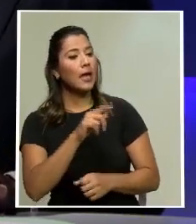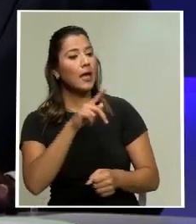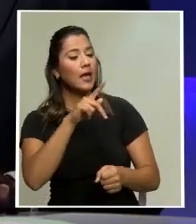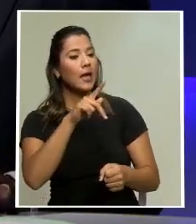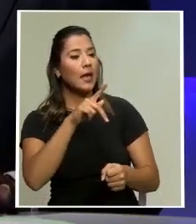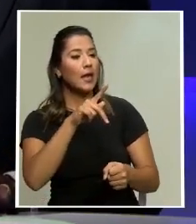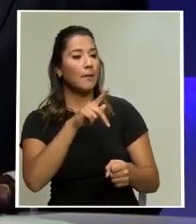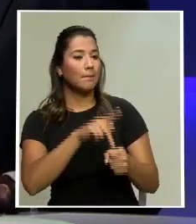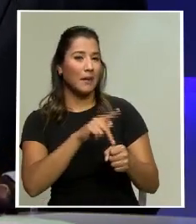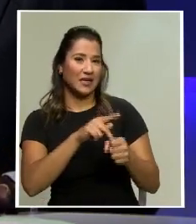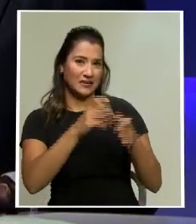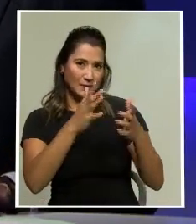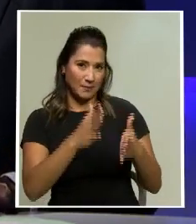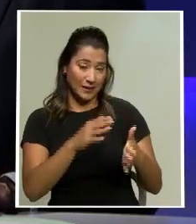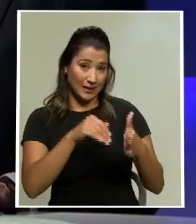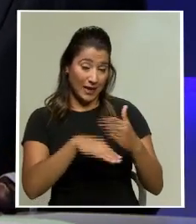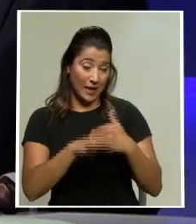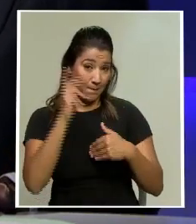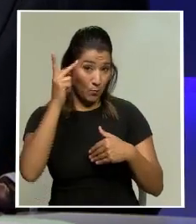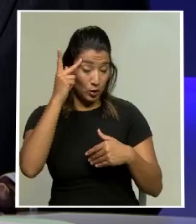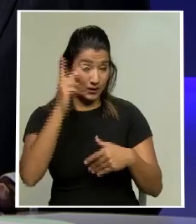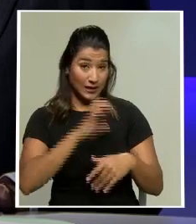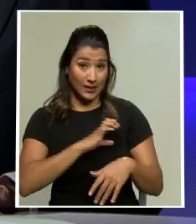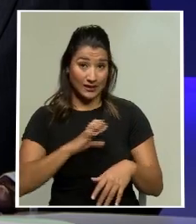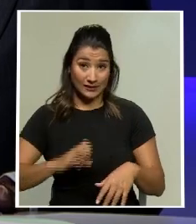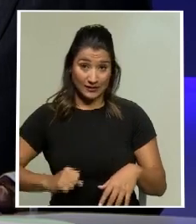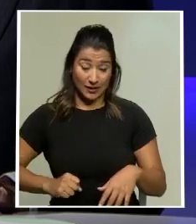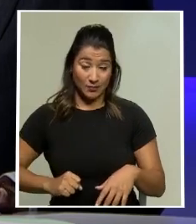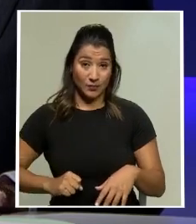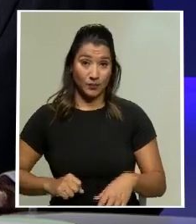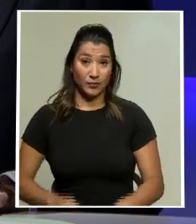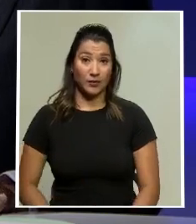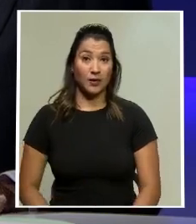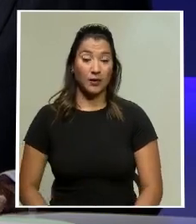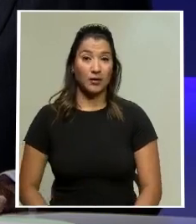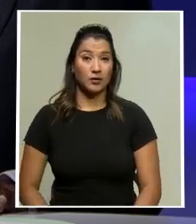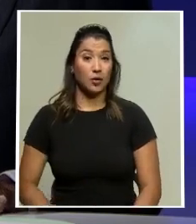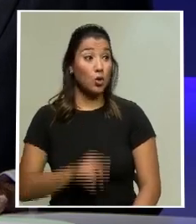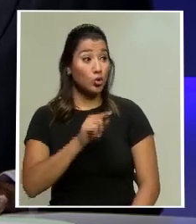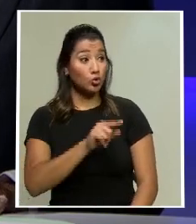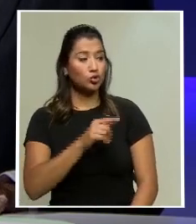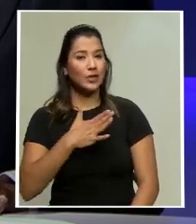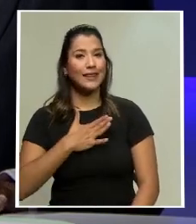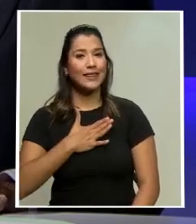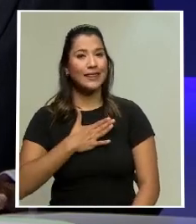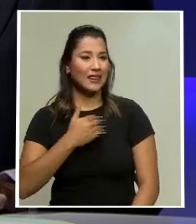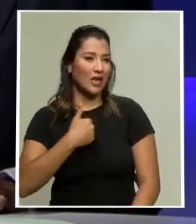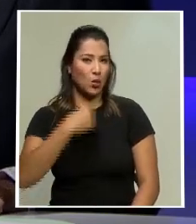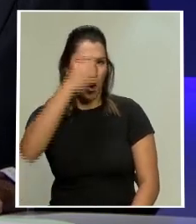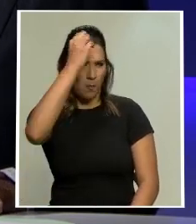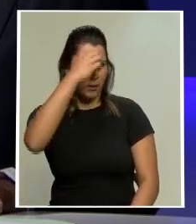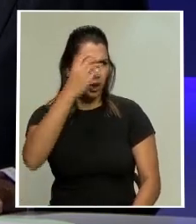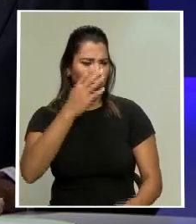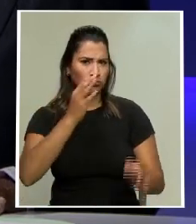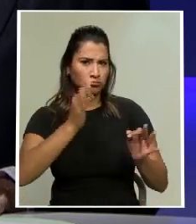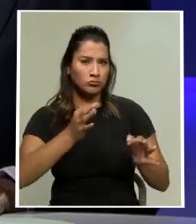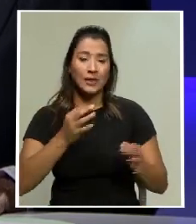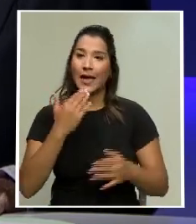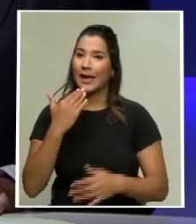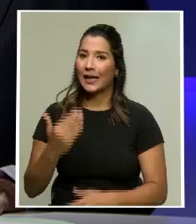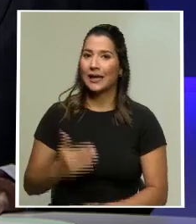política salvadoreña, sos un salvadoreño con mucha trayectoria. Tú tenés una opinión calificada. Muchas